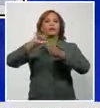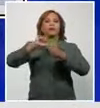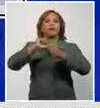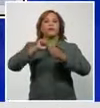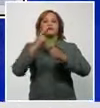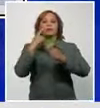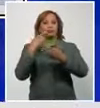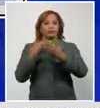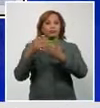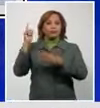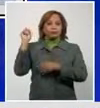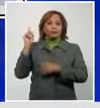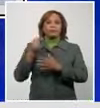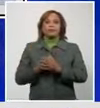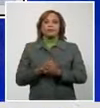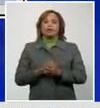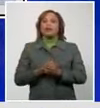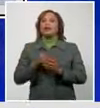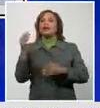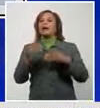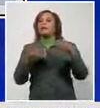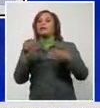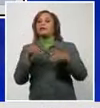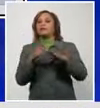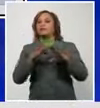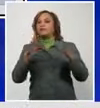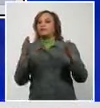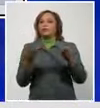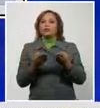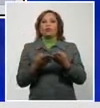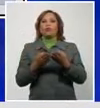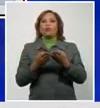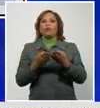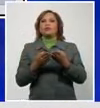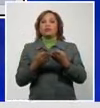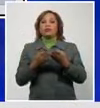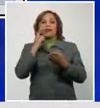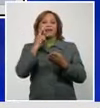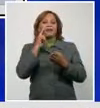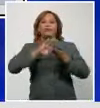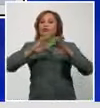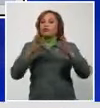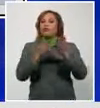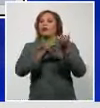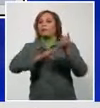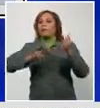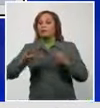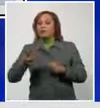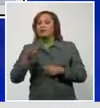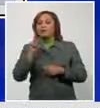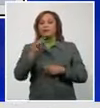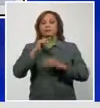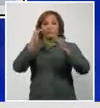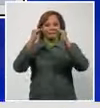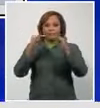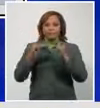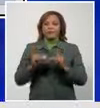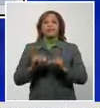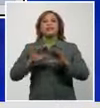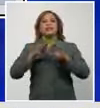muestras, la participación de todos los territorios, y como siempre sucede,